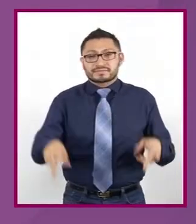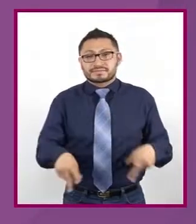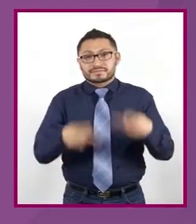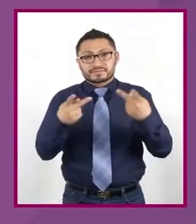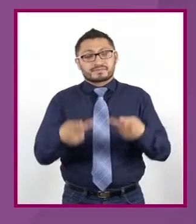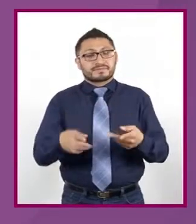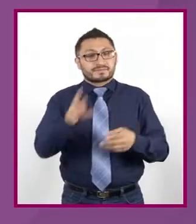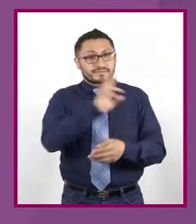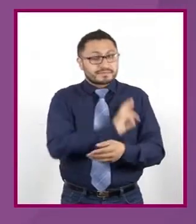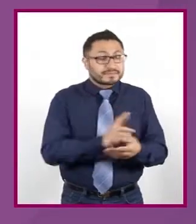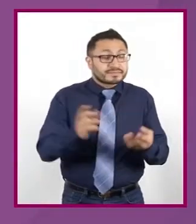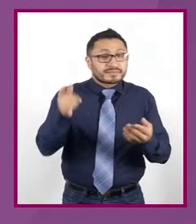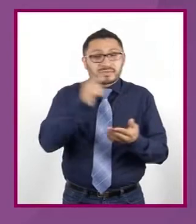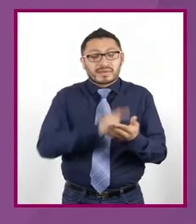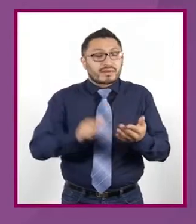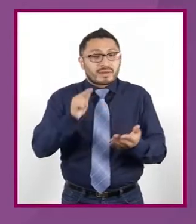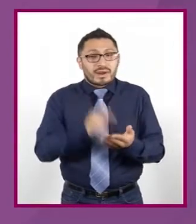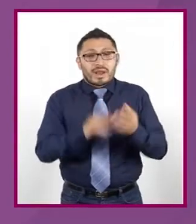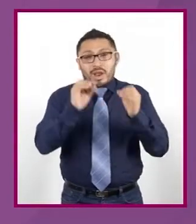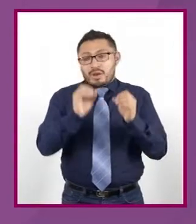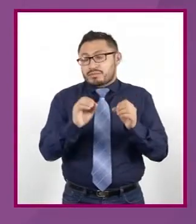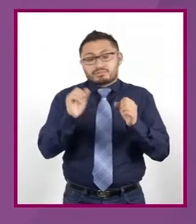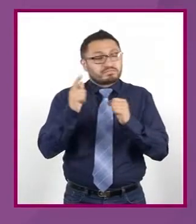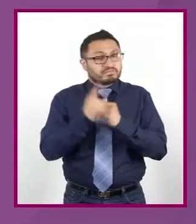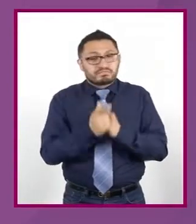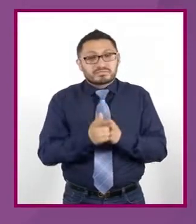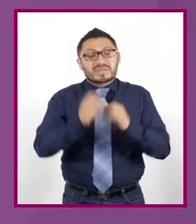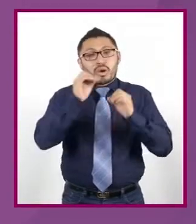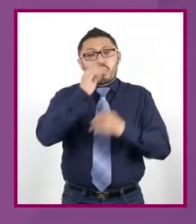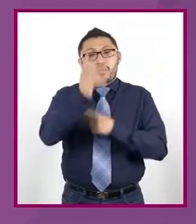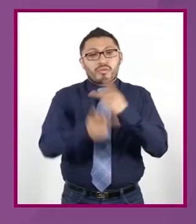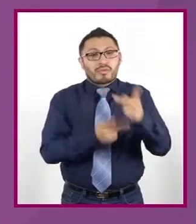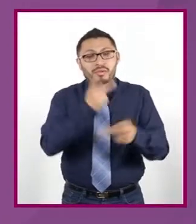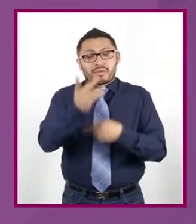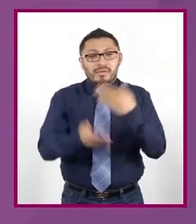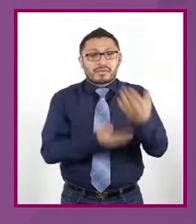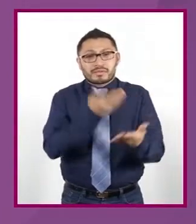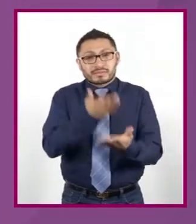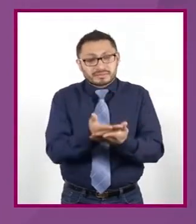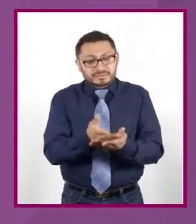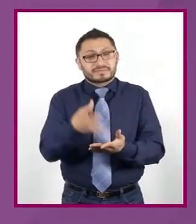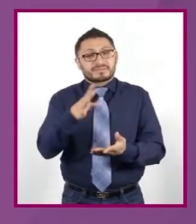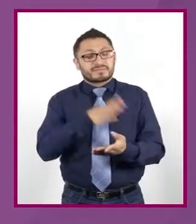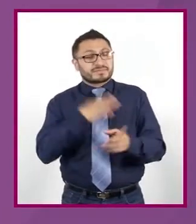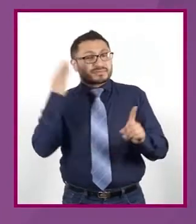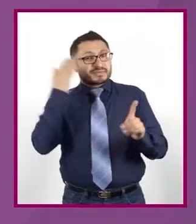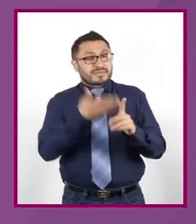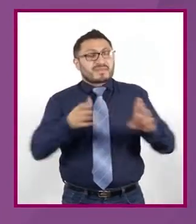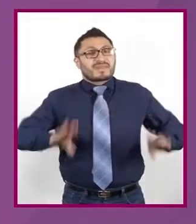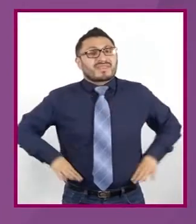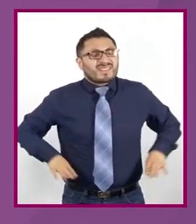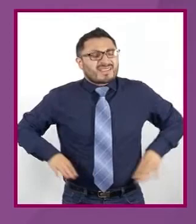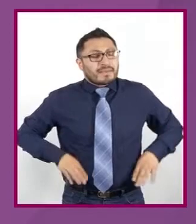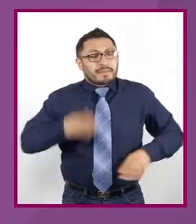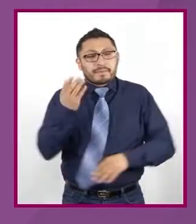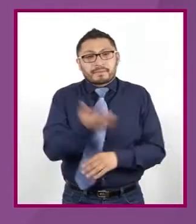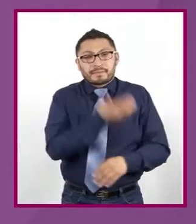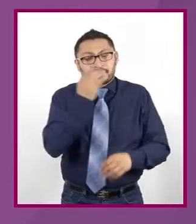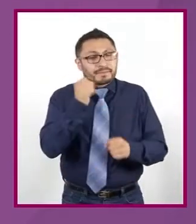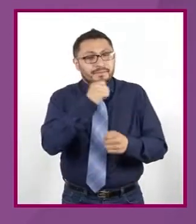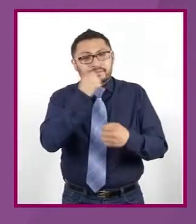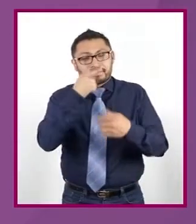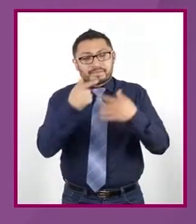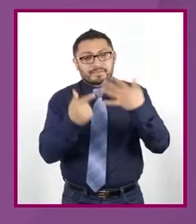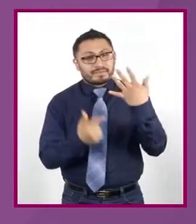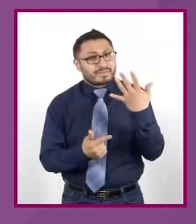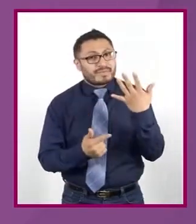de arrendamiento de un lugar o inmueble o de prestación de servicios, tienen como características comunes algunos